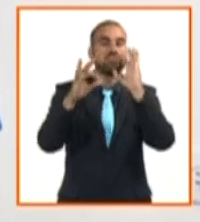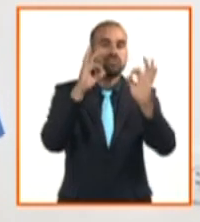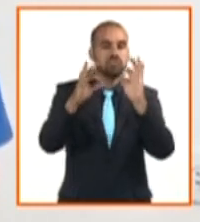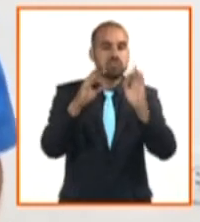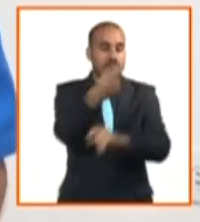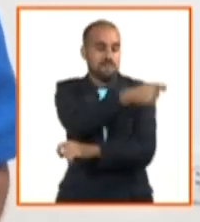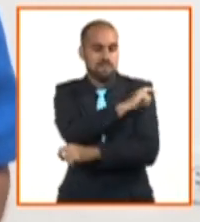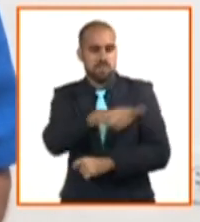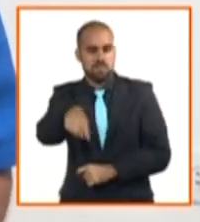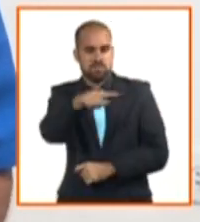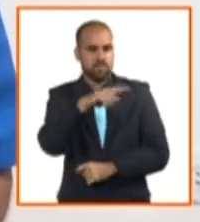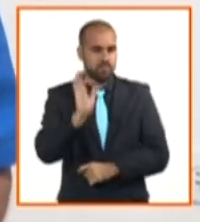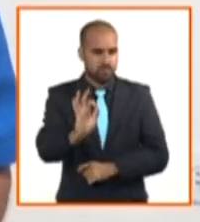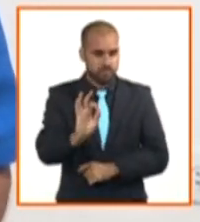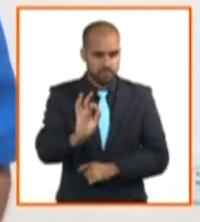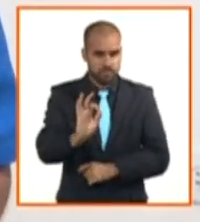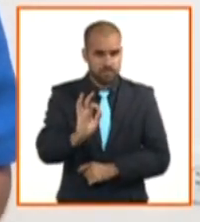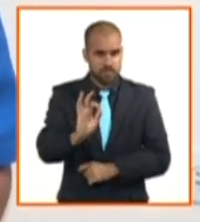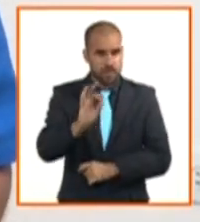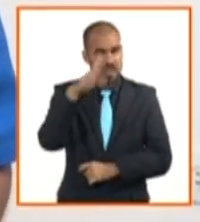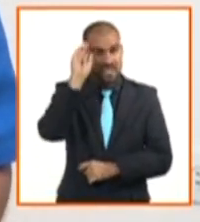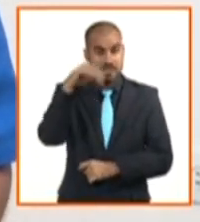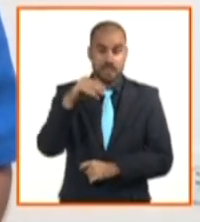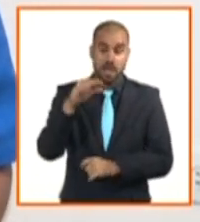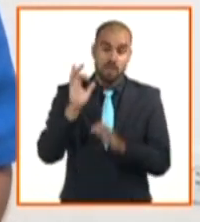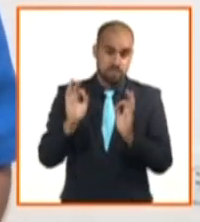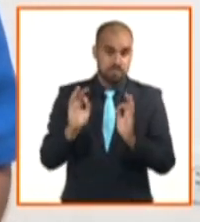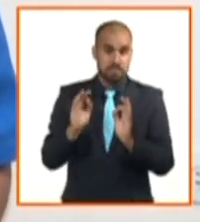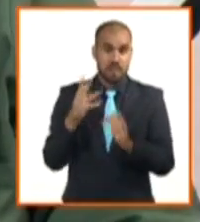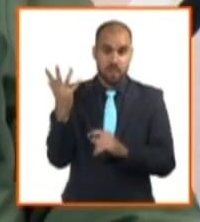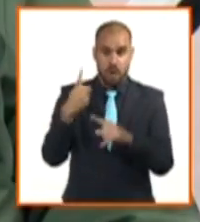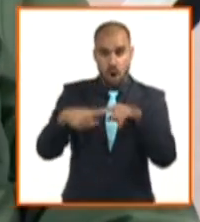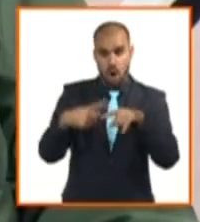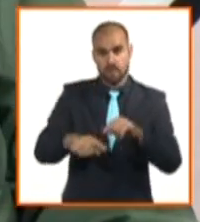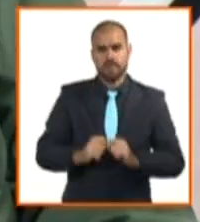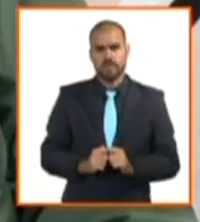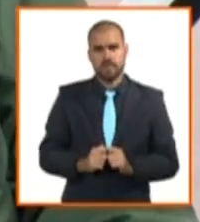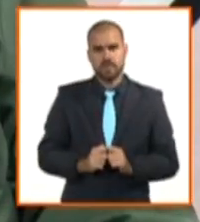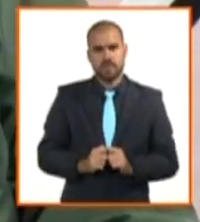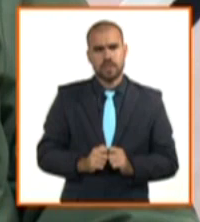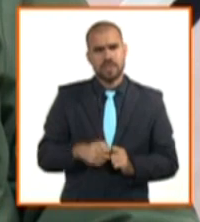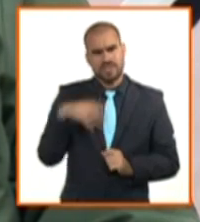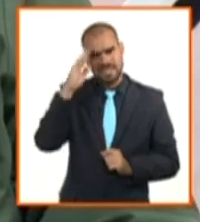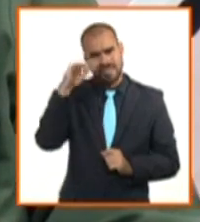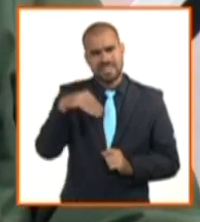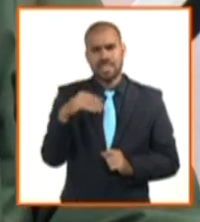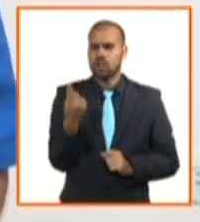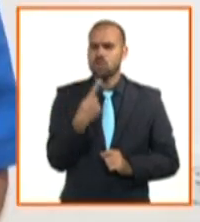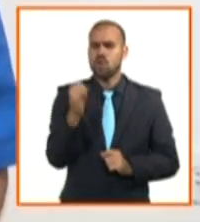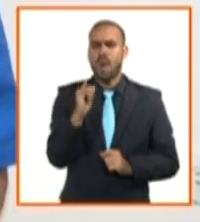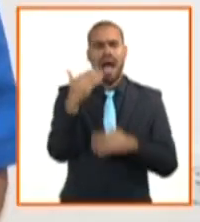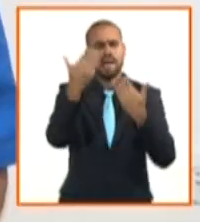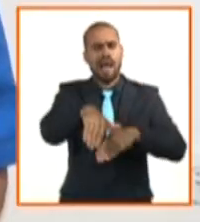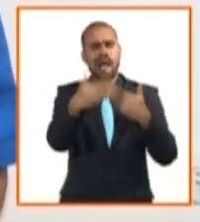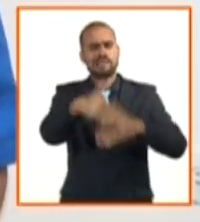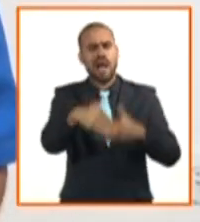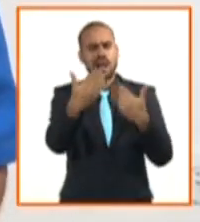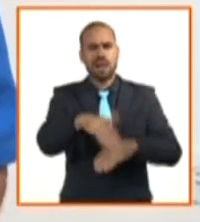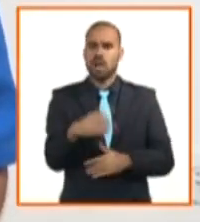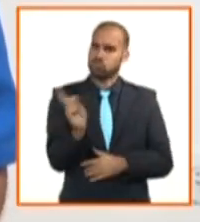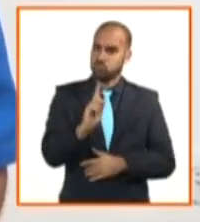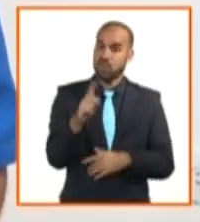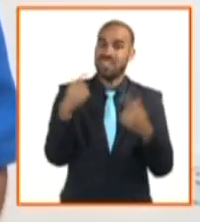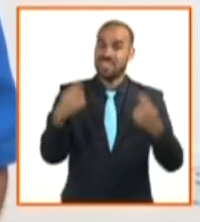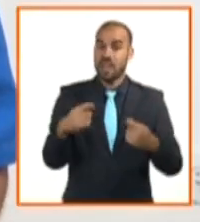población ante un evento como éste es un evento para estar saliendo hay que evitar el tráfico intenso